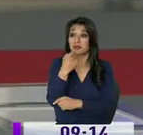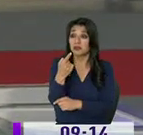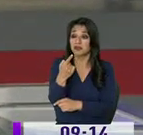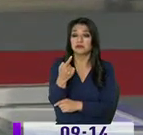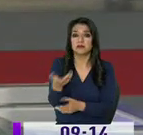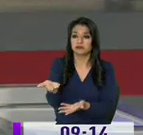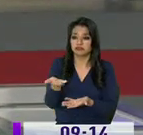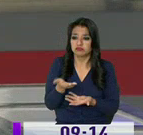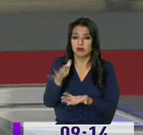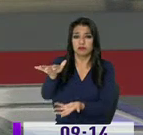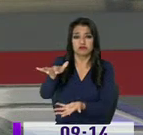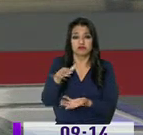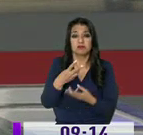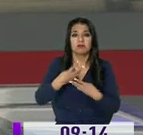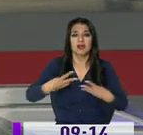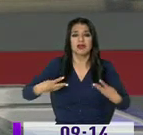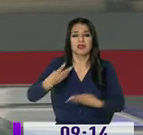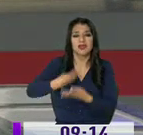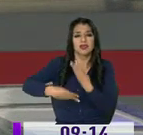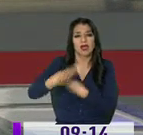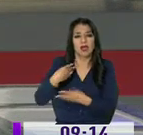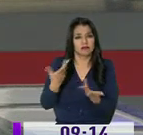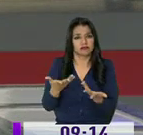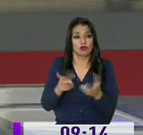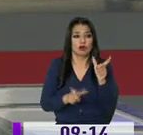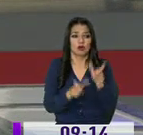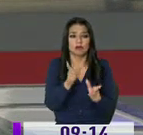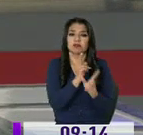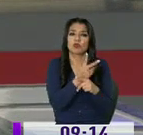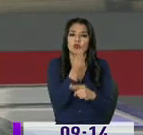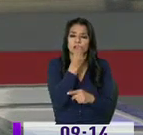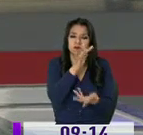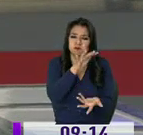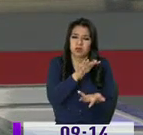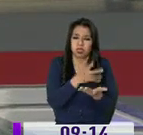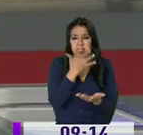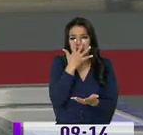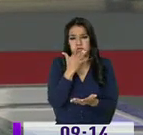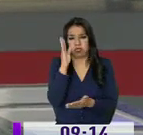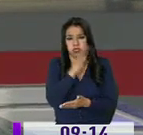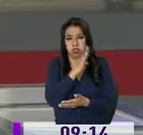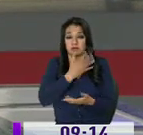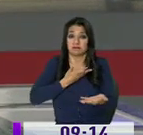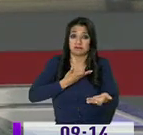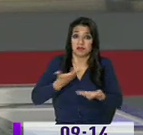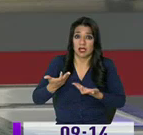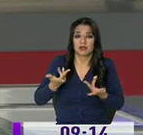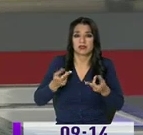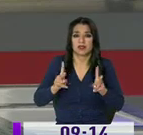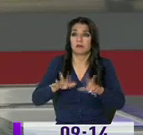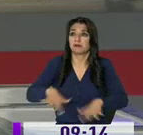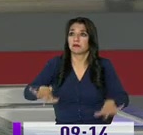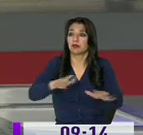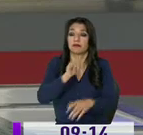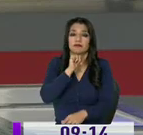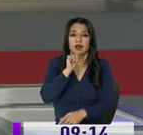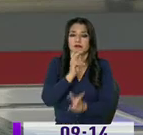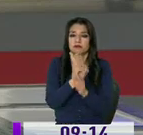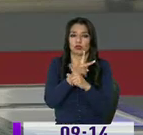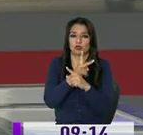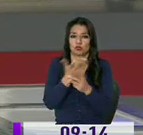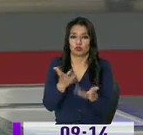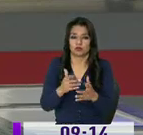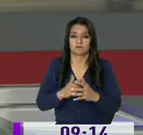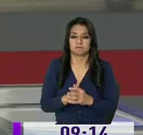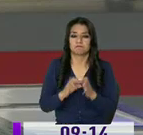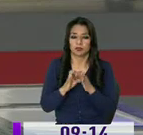llega la mercadería e incluso hay productos descompuestos. Mientras tanto, en tiendas las perchas revelan falta de abastecimiento. Adriana